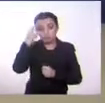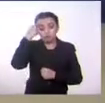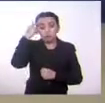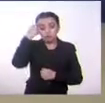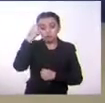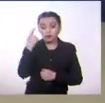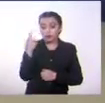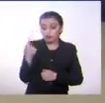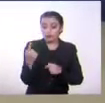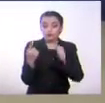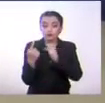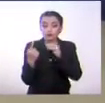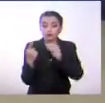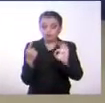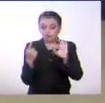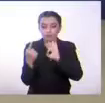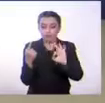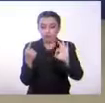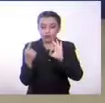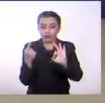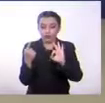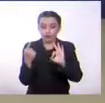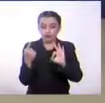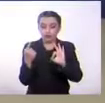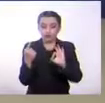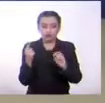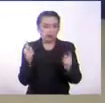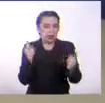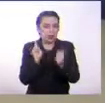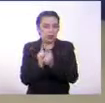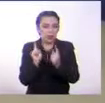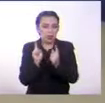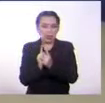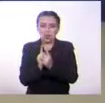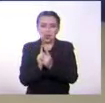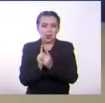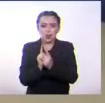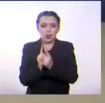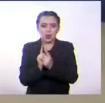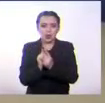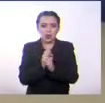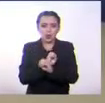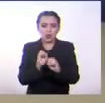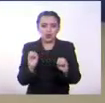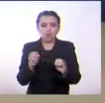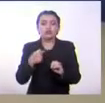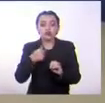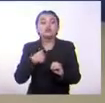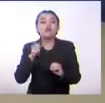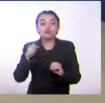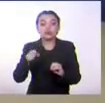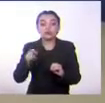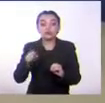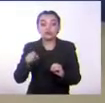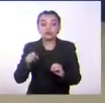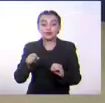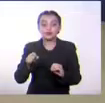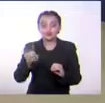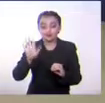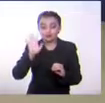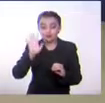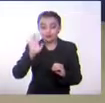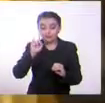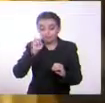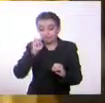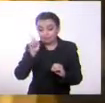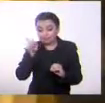darle respuesta a los estudiantes. Pero yo no conozco ningún sociólogo. ¿Tú conoces alguno? Yo sí. ¿En serio? Sí, y fíjate que yo creo que los amigos